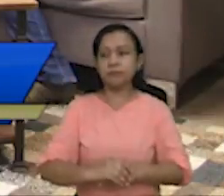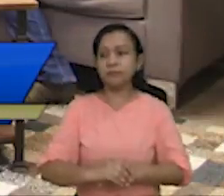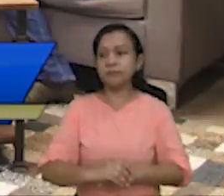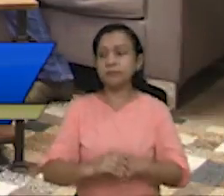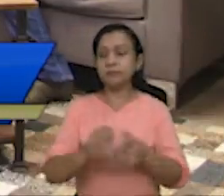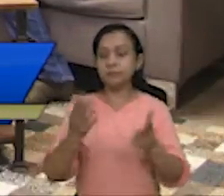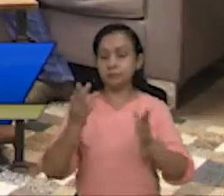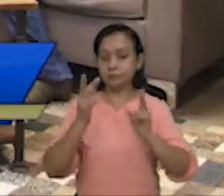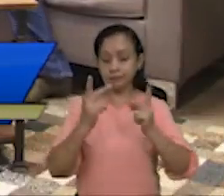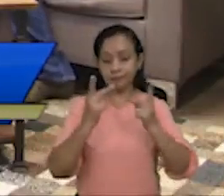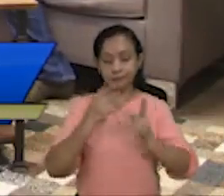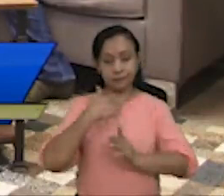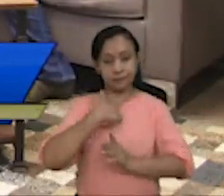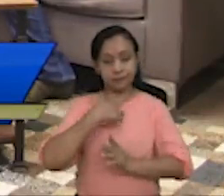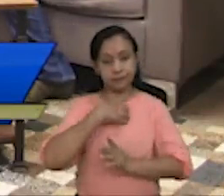que personalmente,